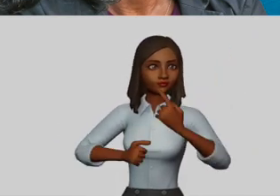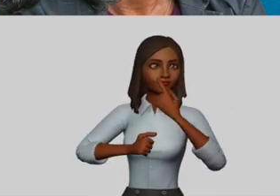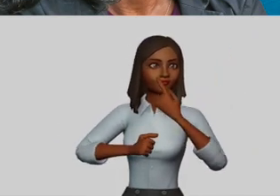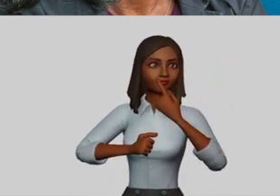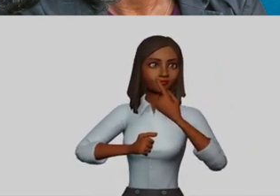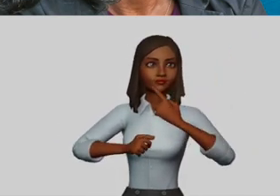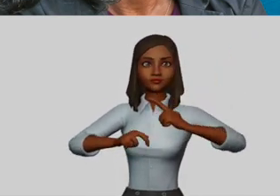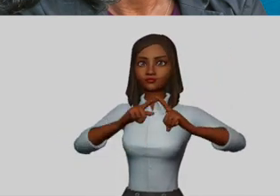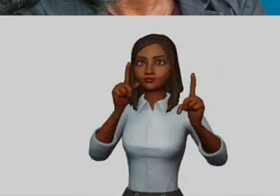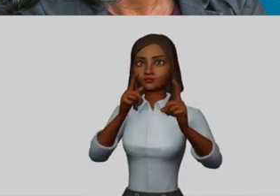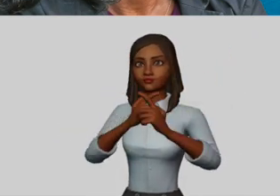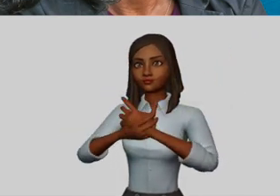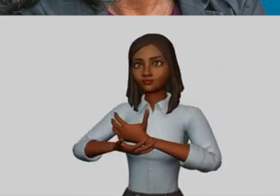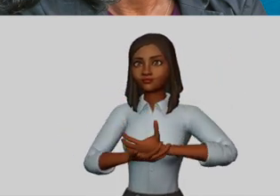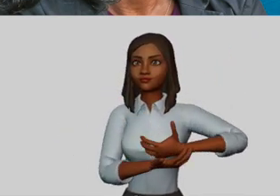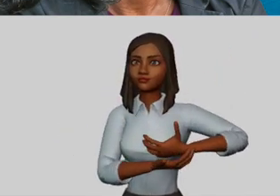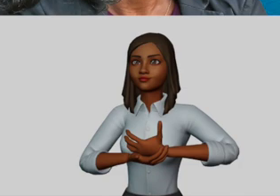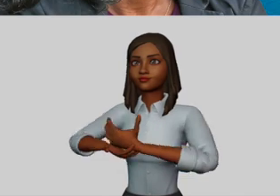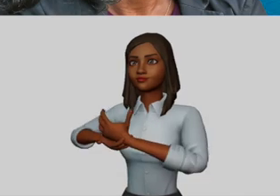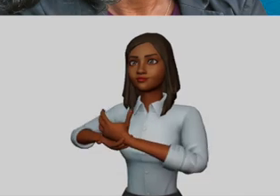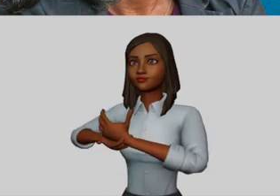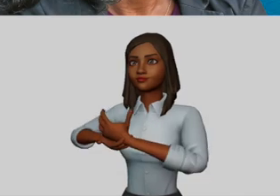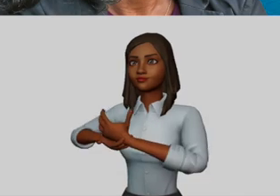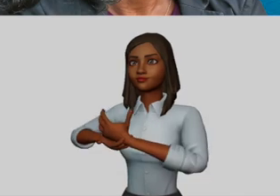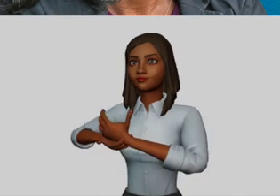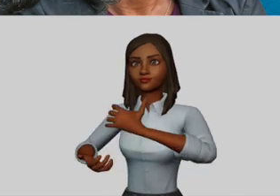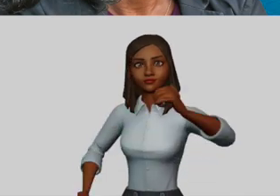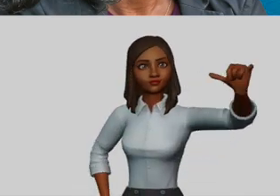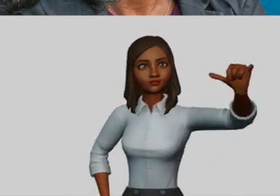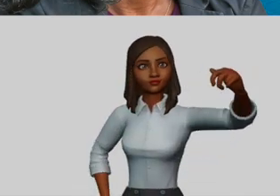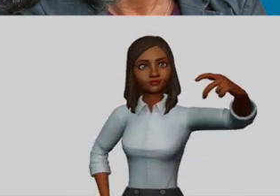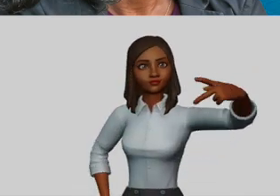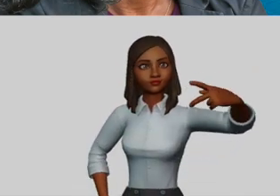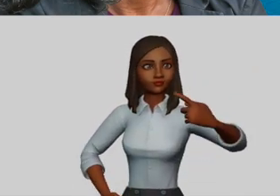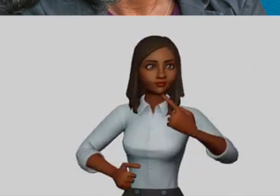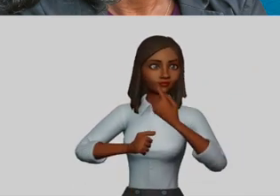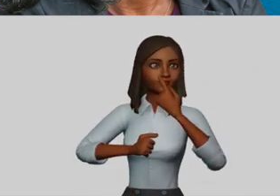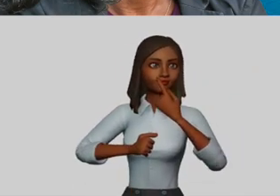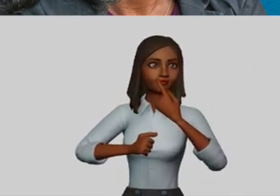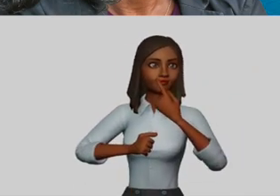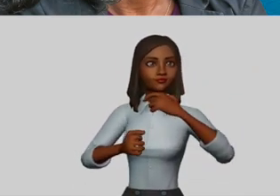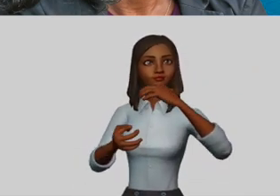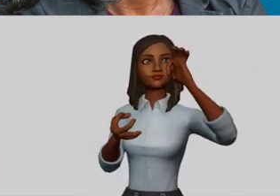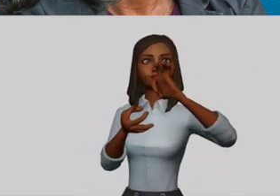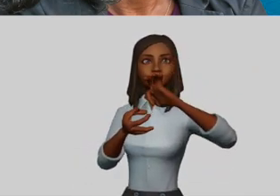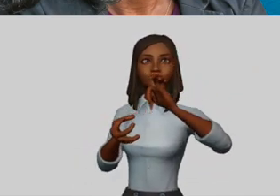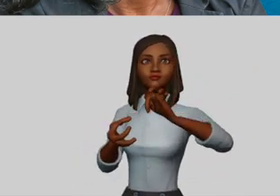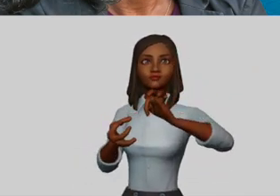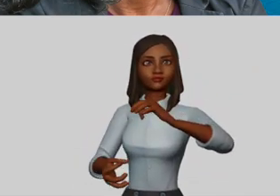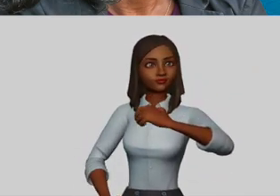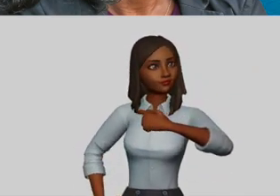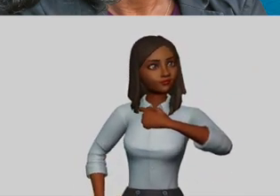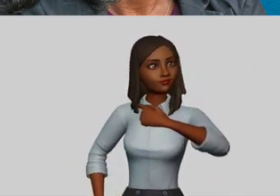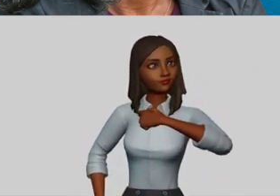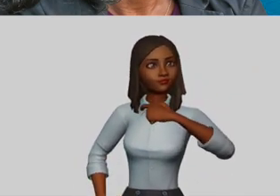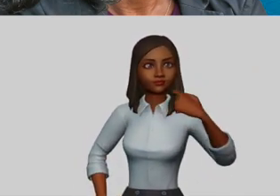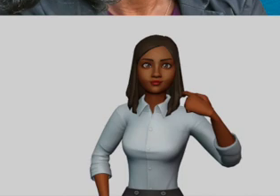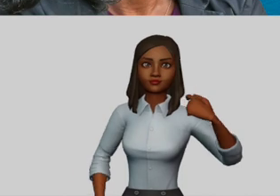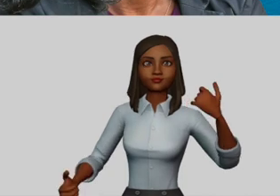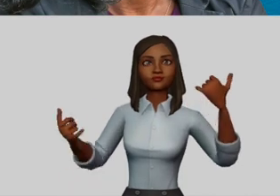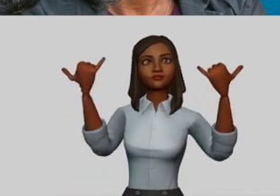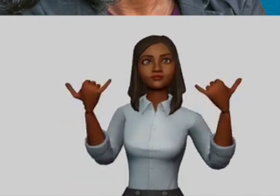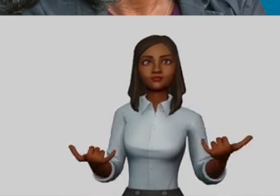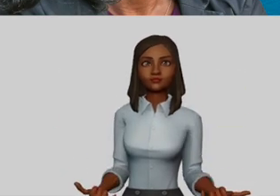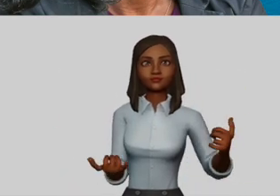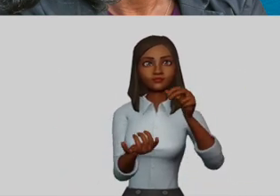Uh-huh. Es, ¿tú me entiendes? Cómo tú roteas la mano. Uh-huh. es mucho lo que, no, lo que la plataforma